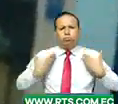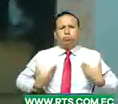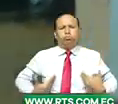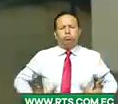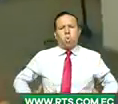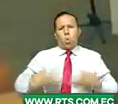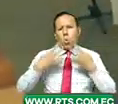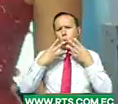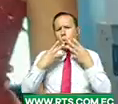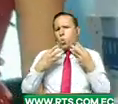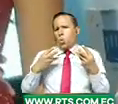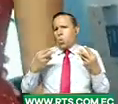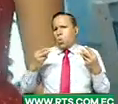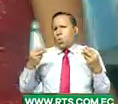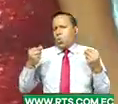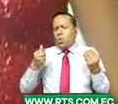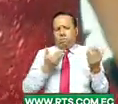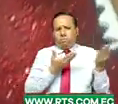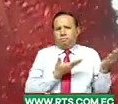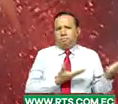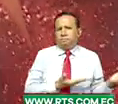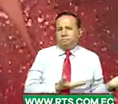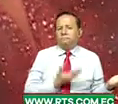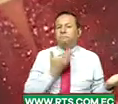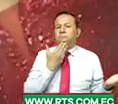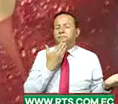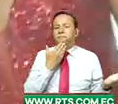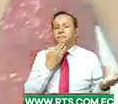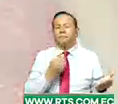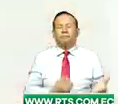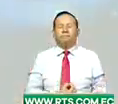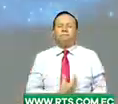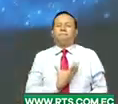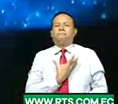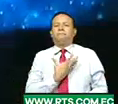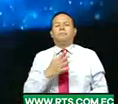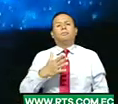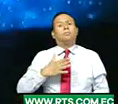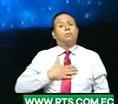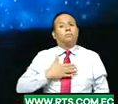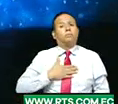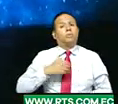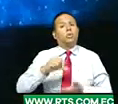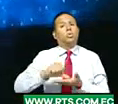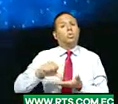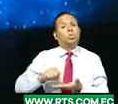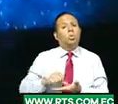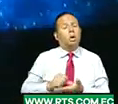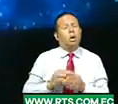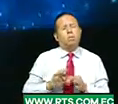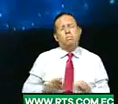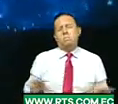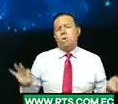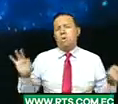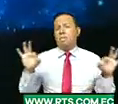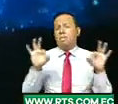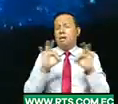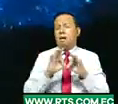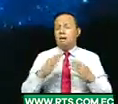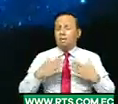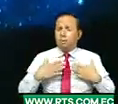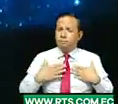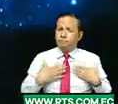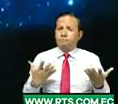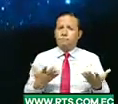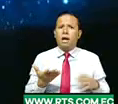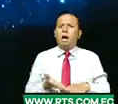todas mostraron su entusiasmo de haber sido seleccionadas. Mi ciudad es para mí algo muy importante y yo creo que devolverle